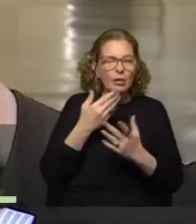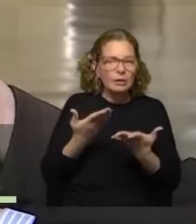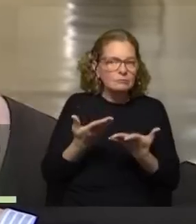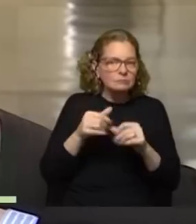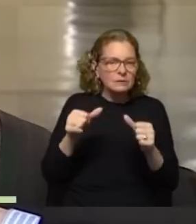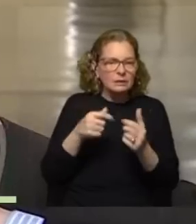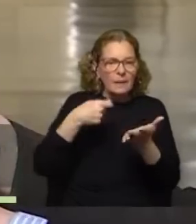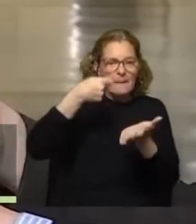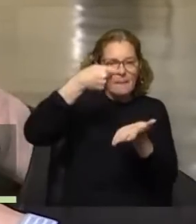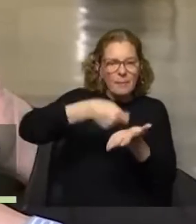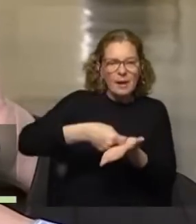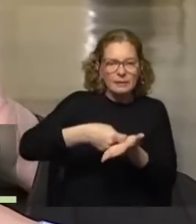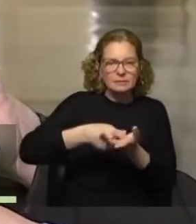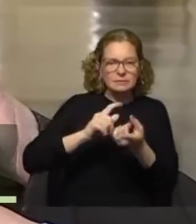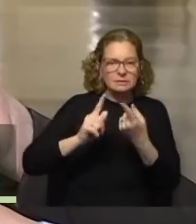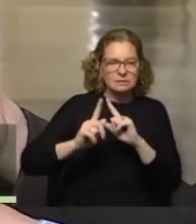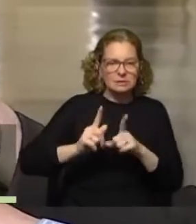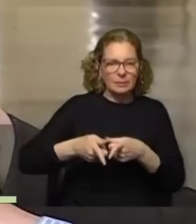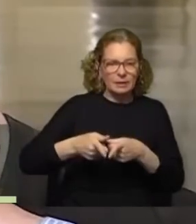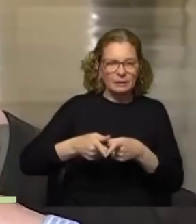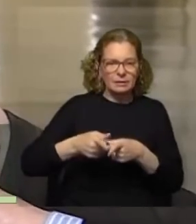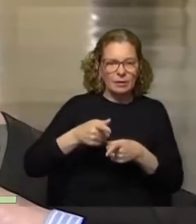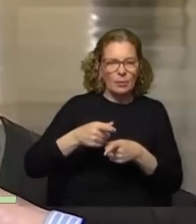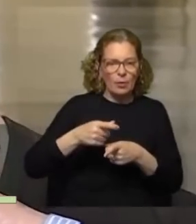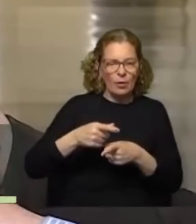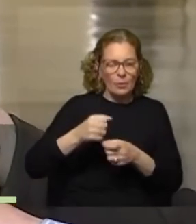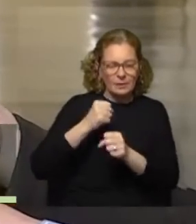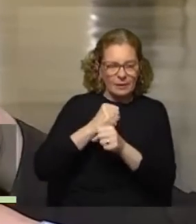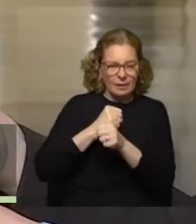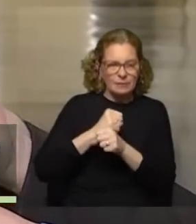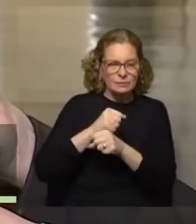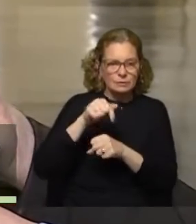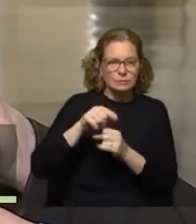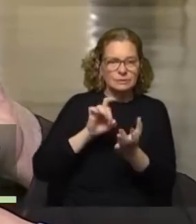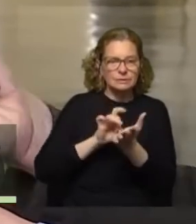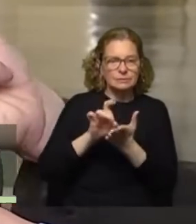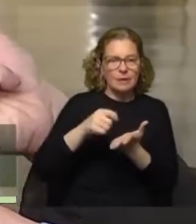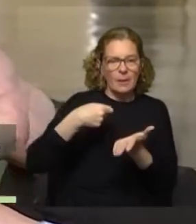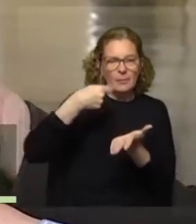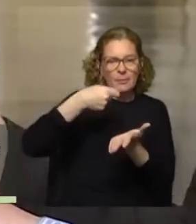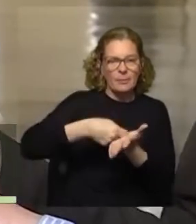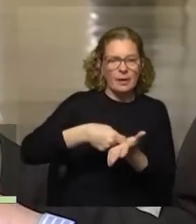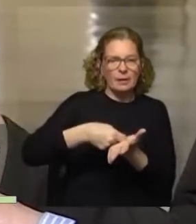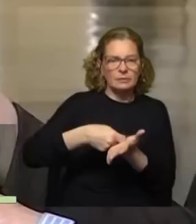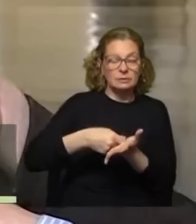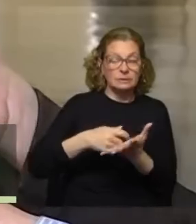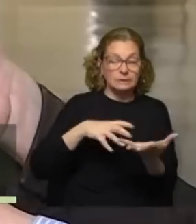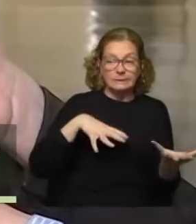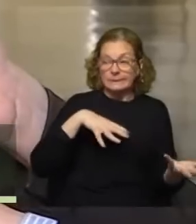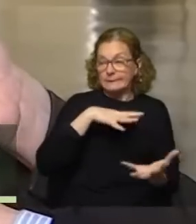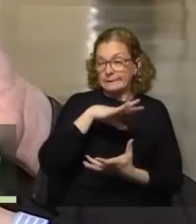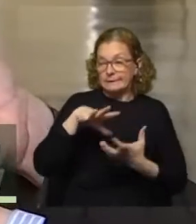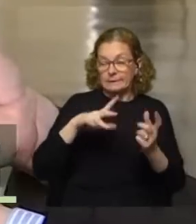se remunere acorde a lo que vale mi ocupación hoy en día el sistema de remuneraciones es un caos